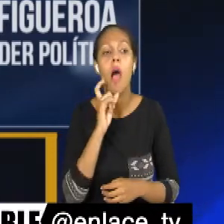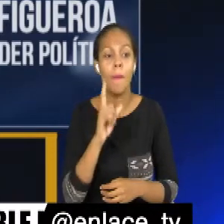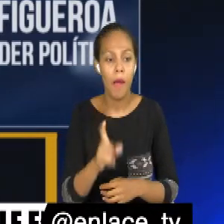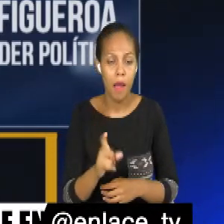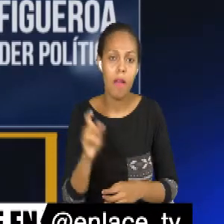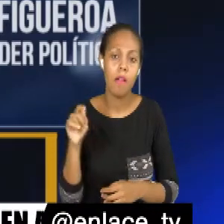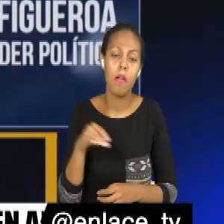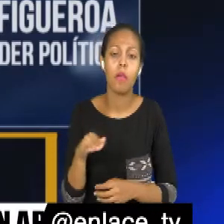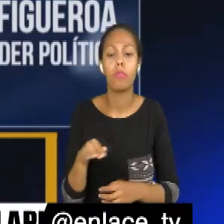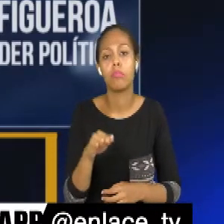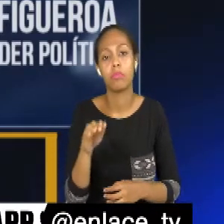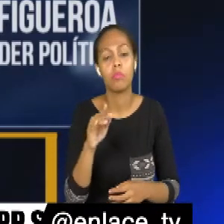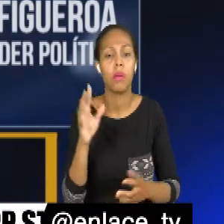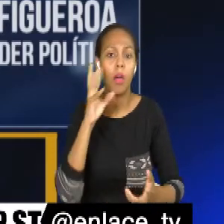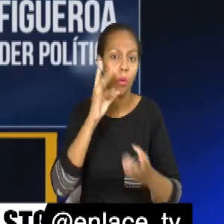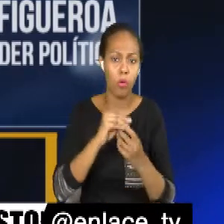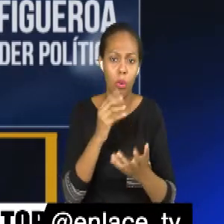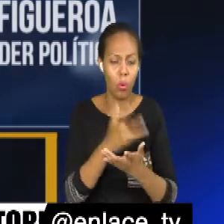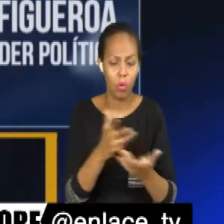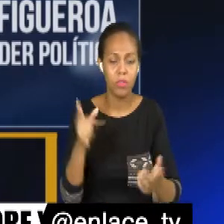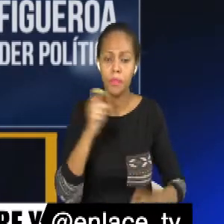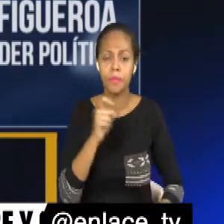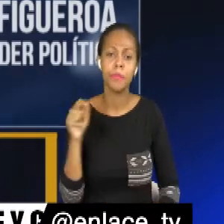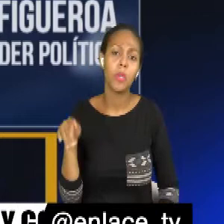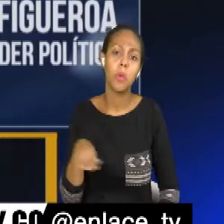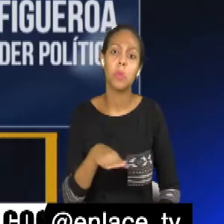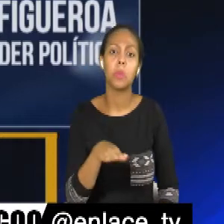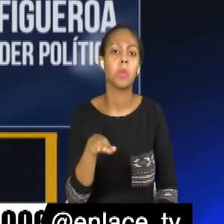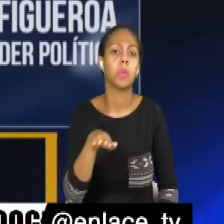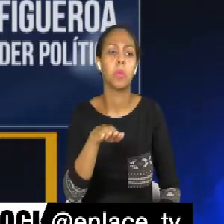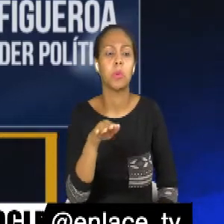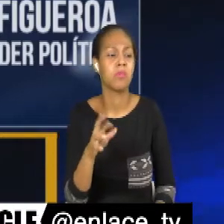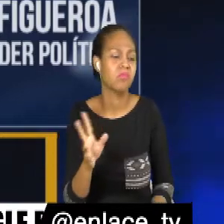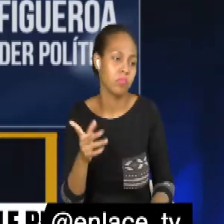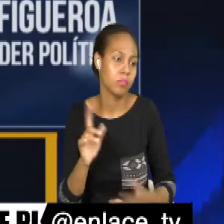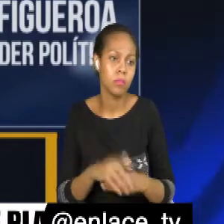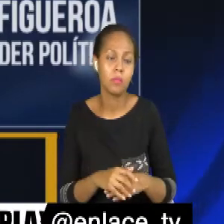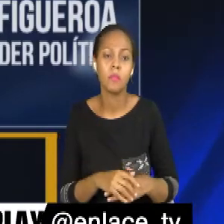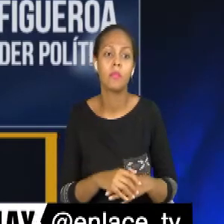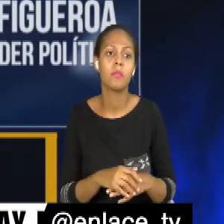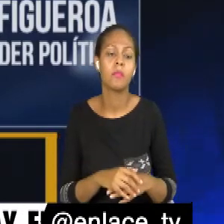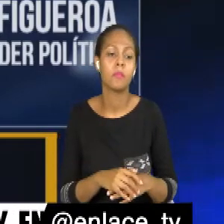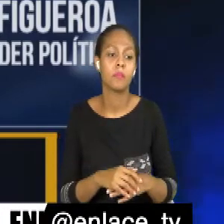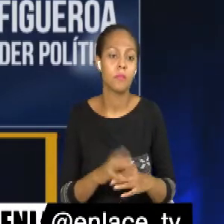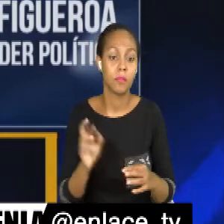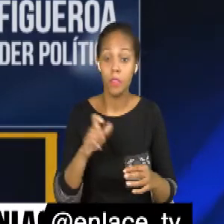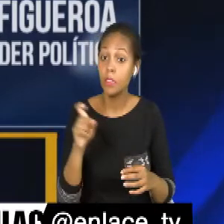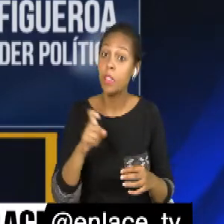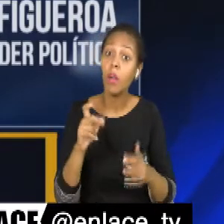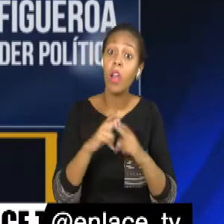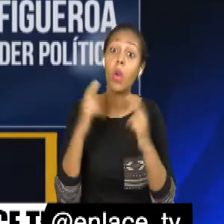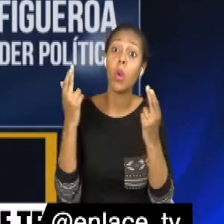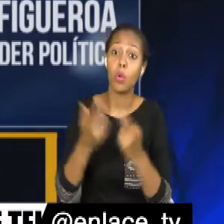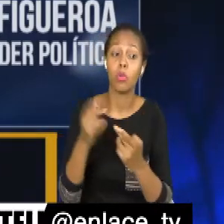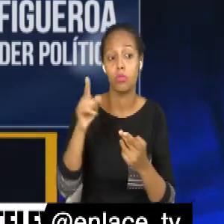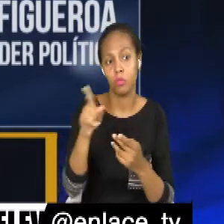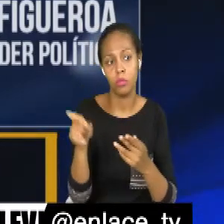unos compromisos que teníamos, unas reuniones por medio de el partido de igual